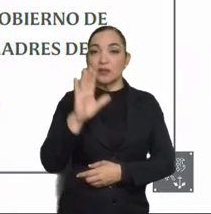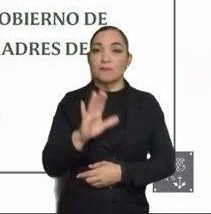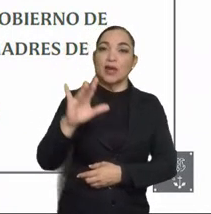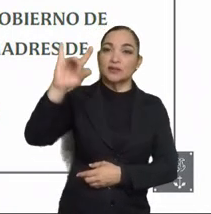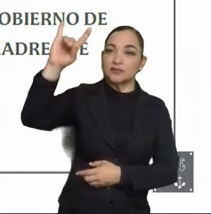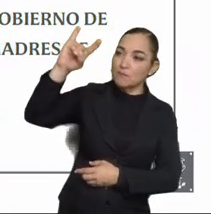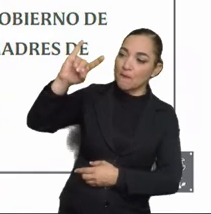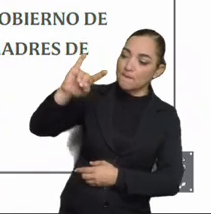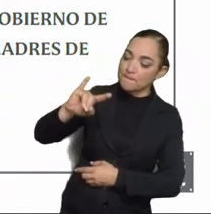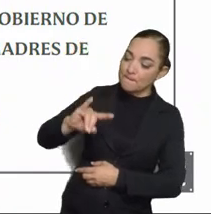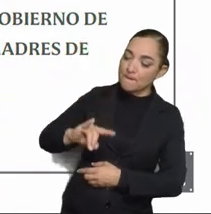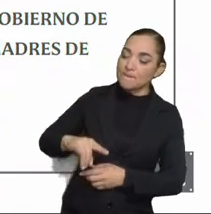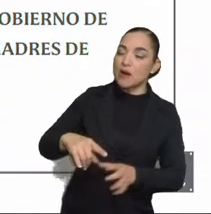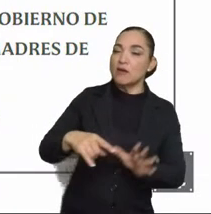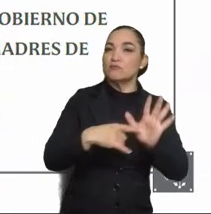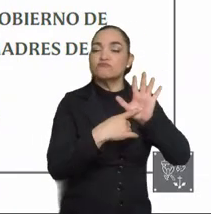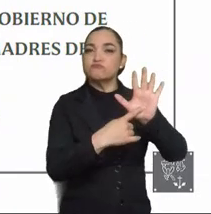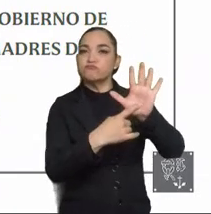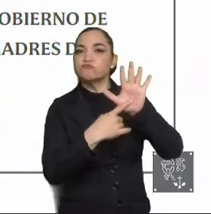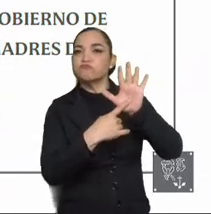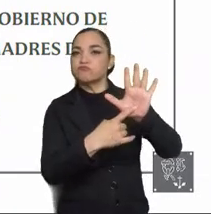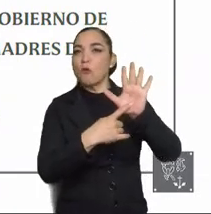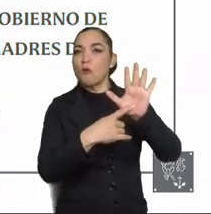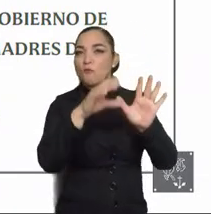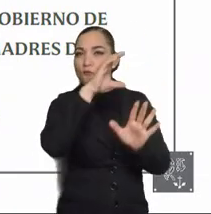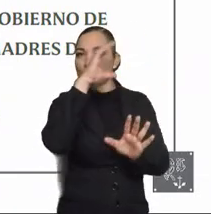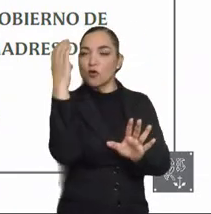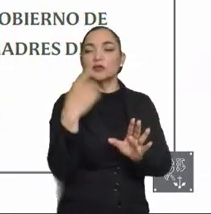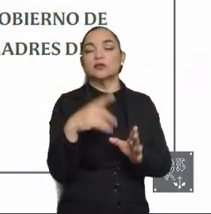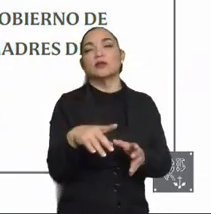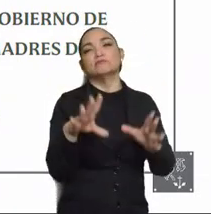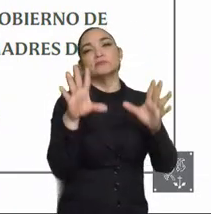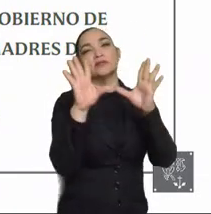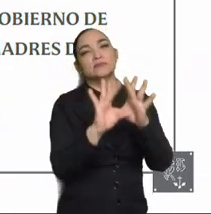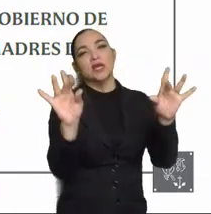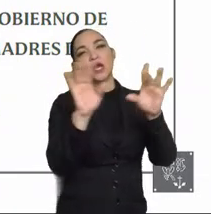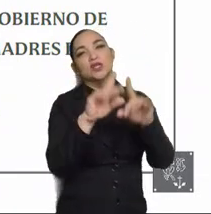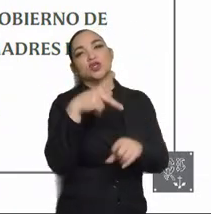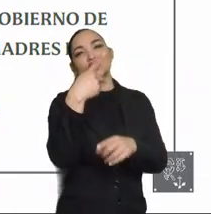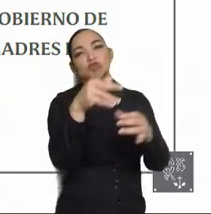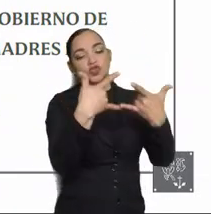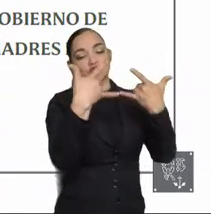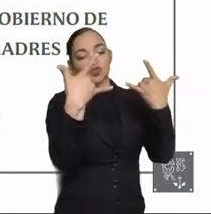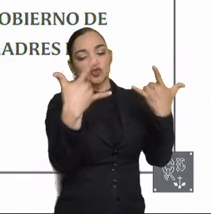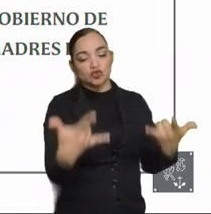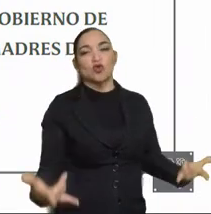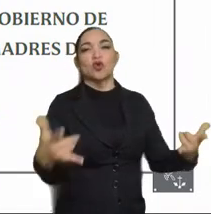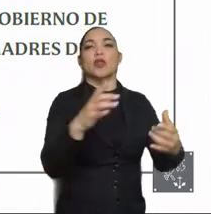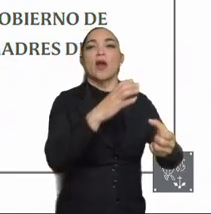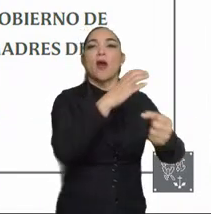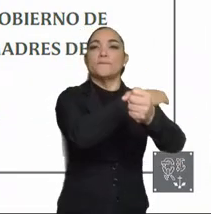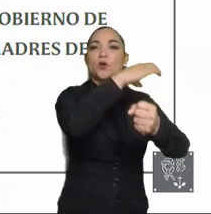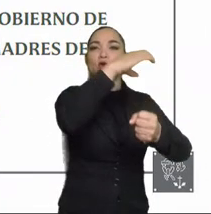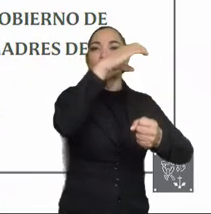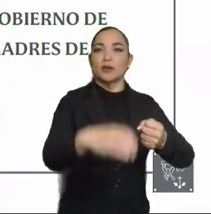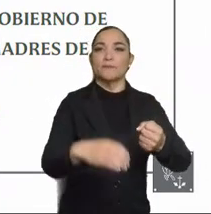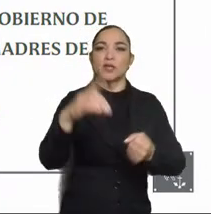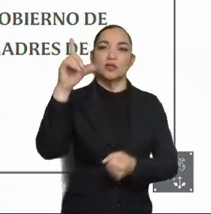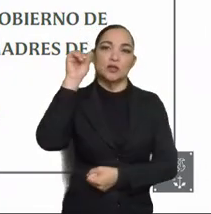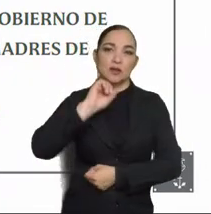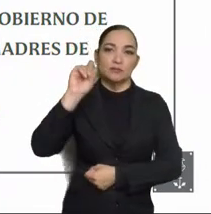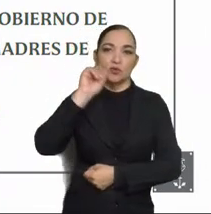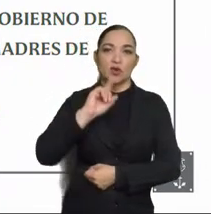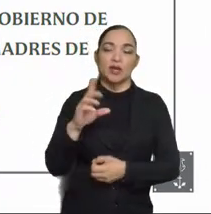municipios. Ellas van a estar dando charlas sobre su historia, su trayectoria, el tema del empoderamiento de las mujeres. Junto con ello se ha